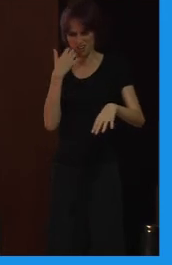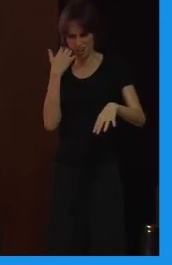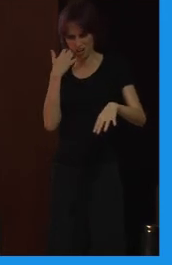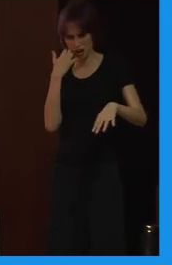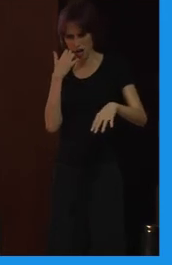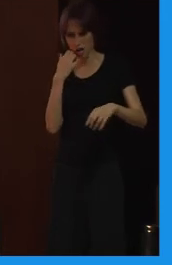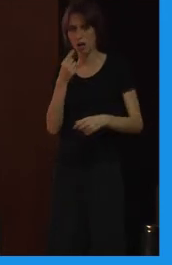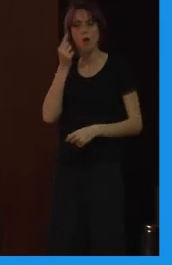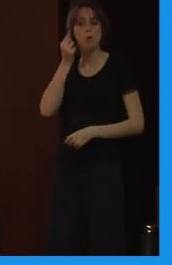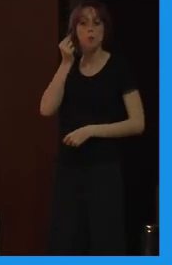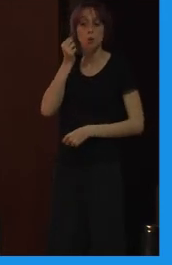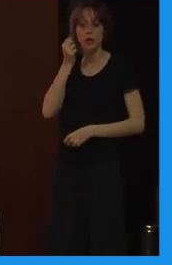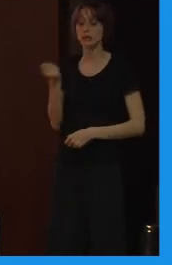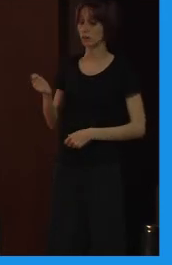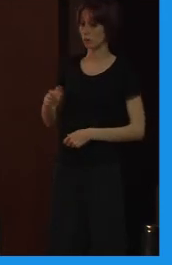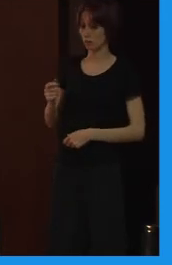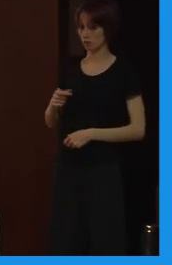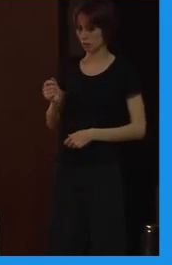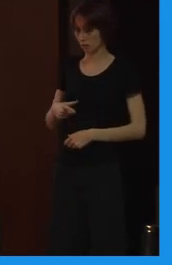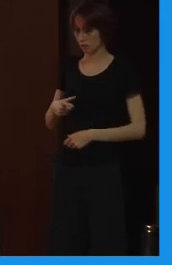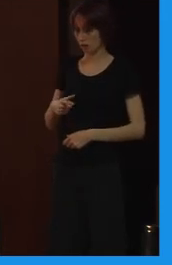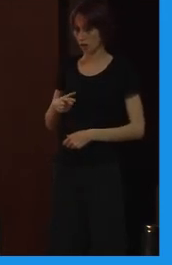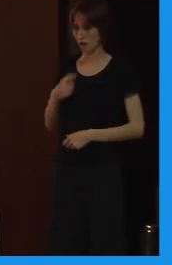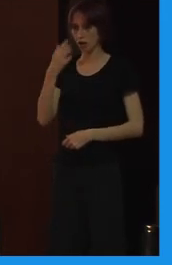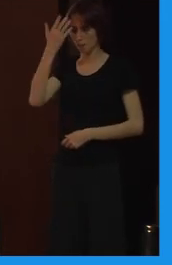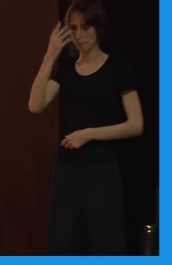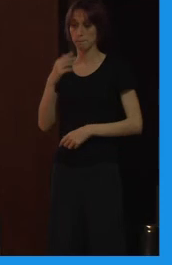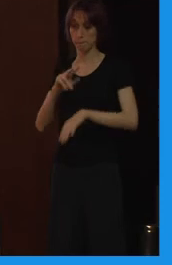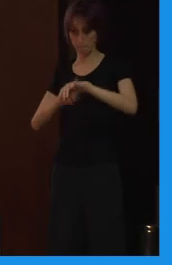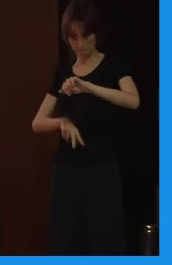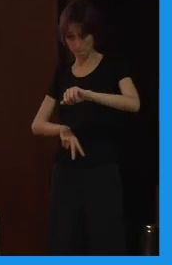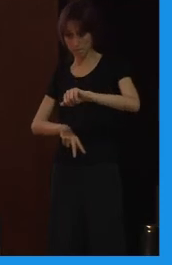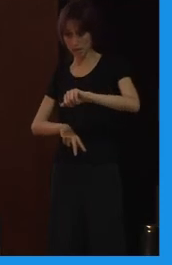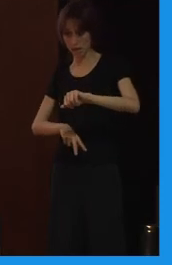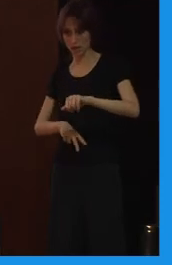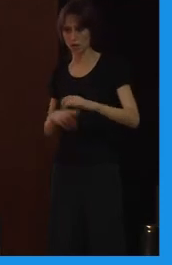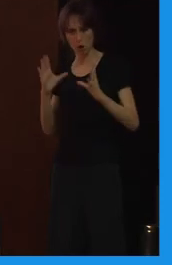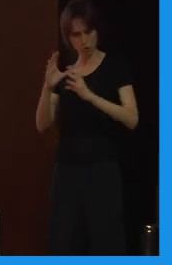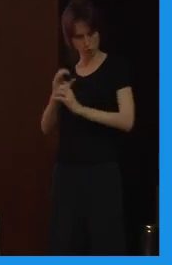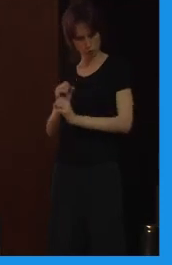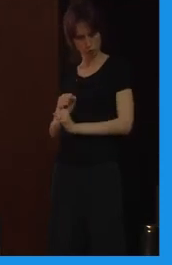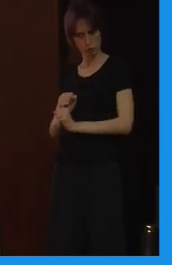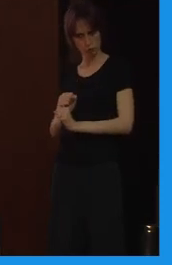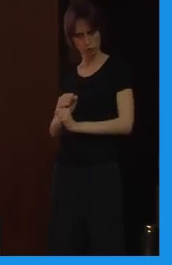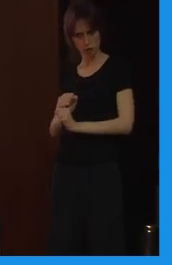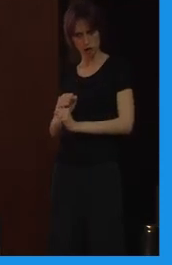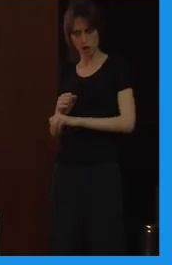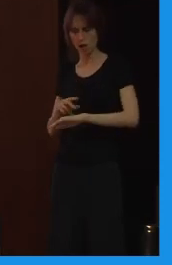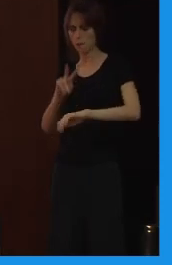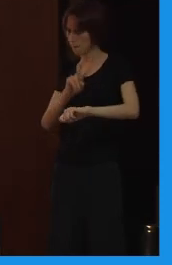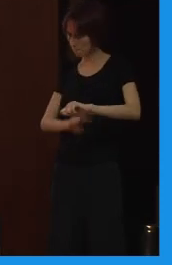ya físicas, porque hay aumento de la CTH, son mujeres, ya os digo, muy pigmentadas, que en verano se